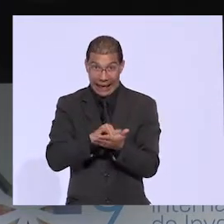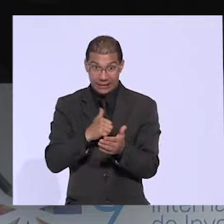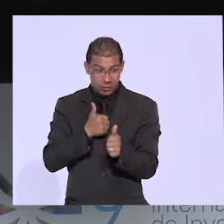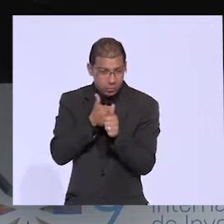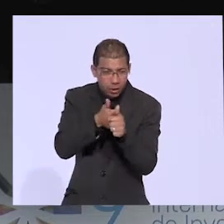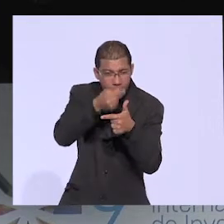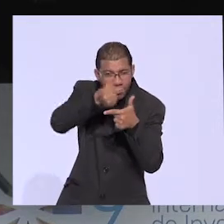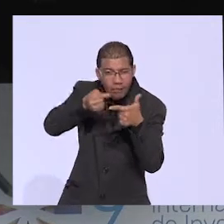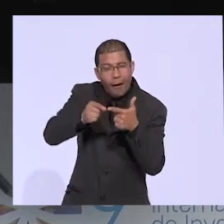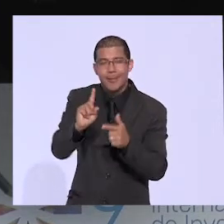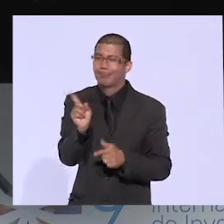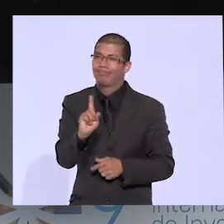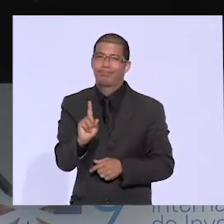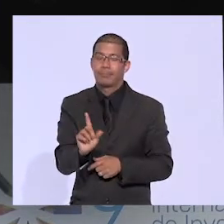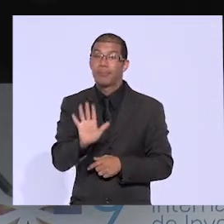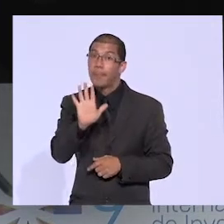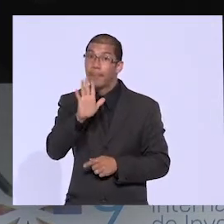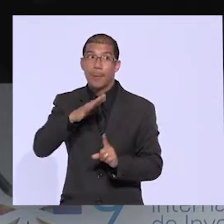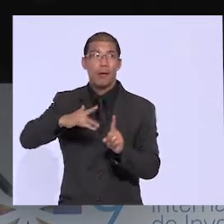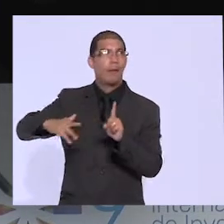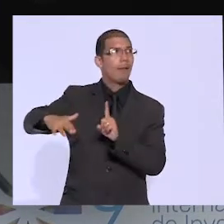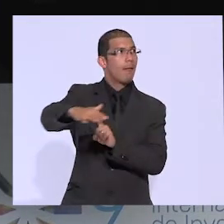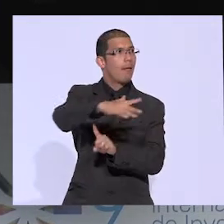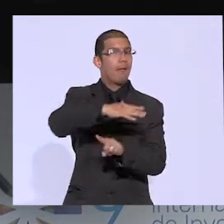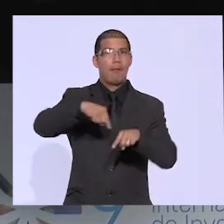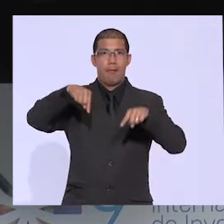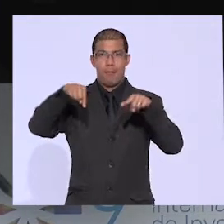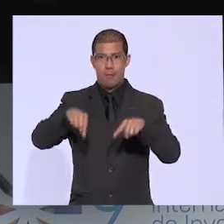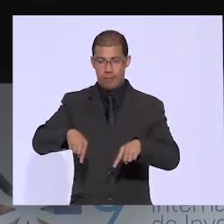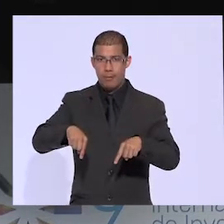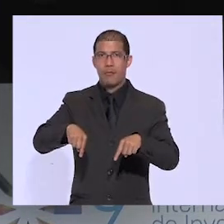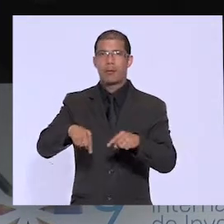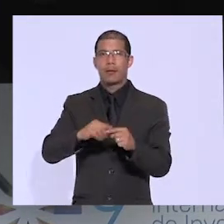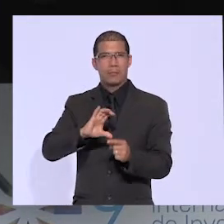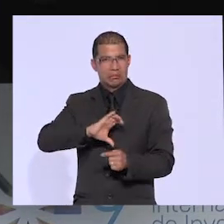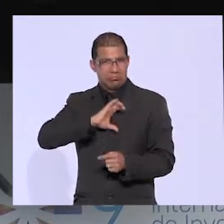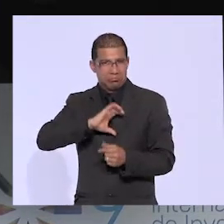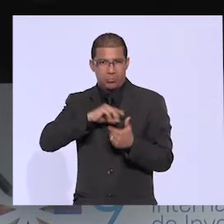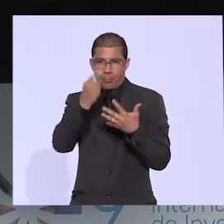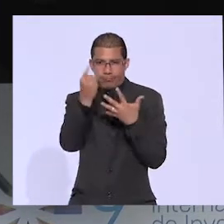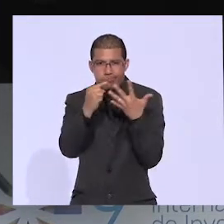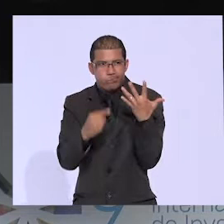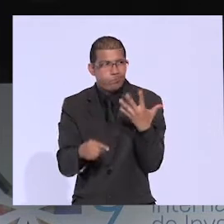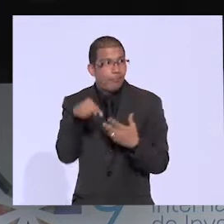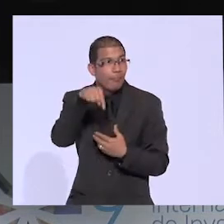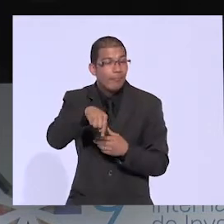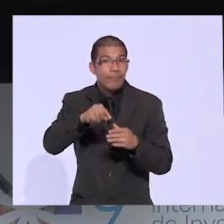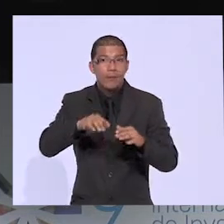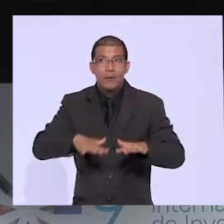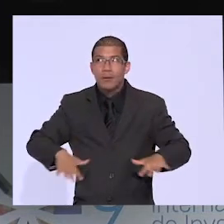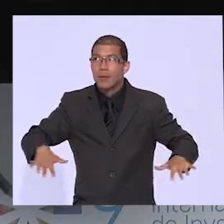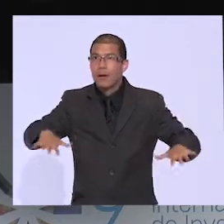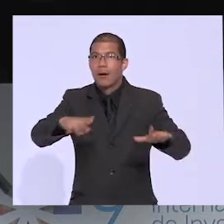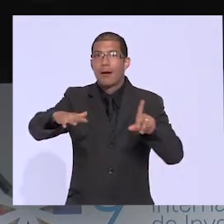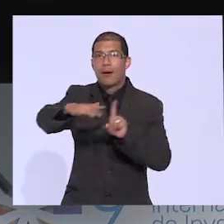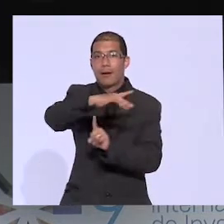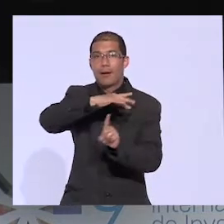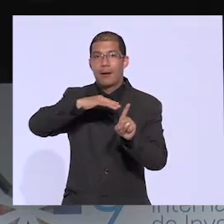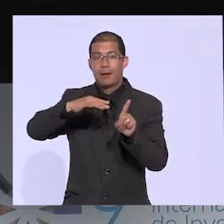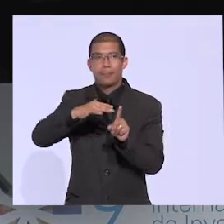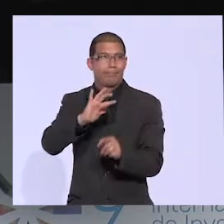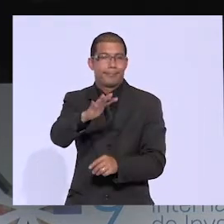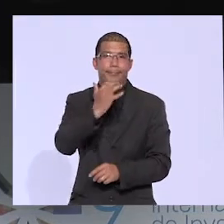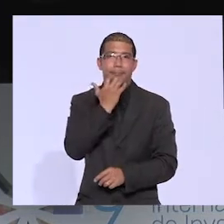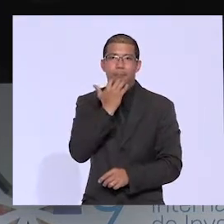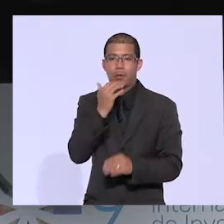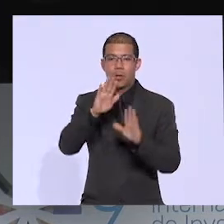está estudiando en un entorno con unas determinadas características. Es decir, si en ese centro